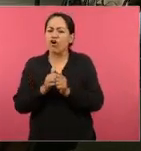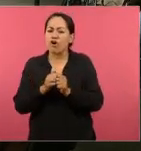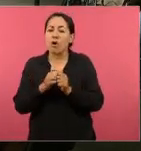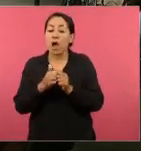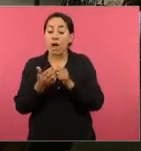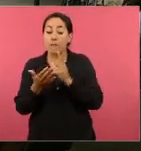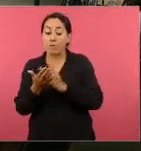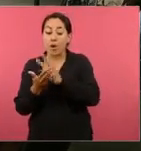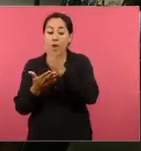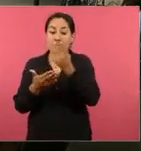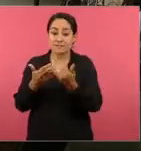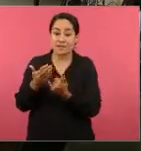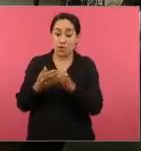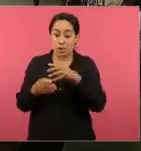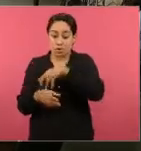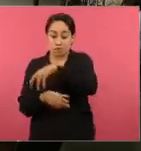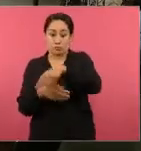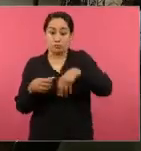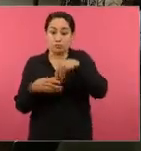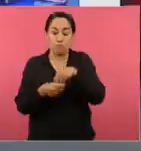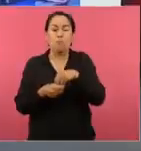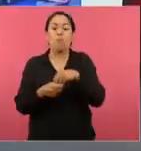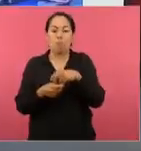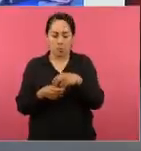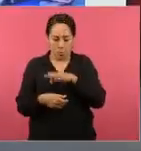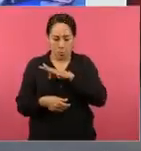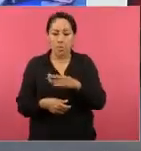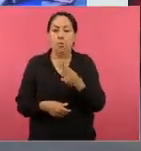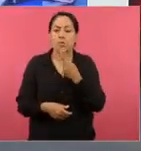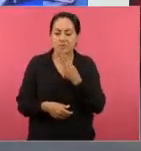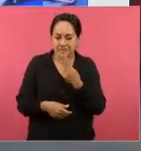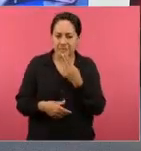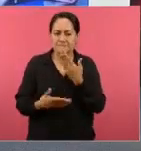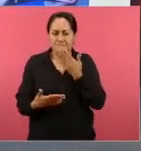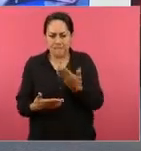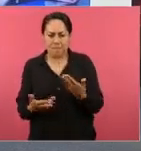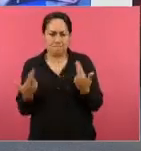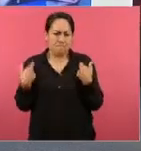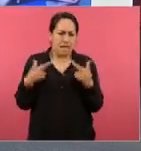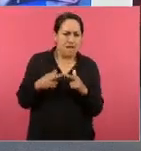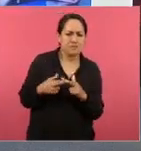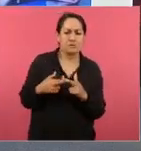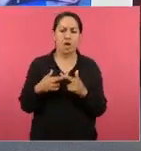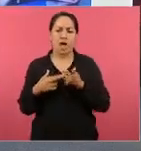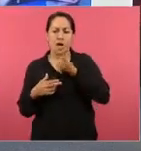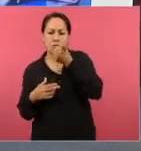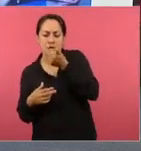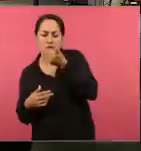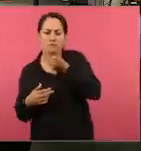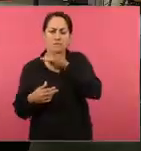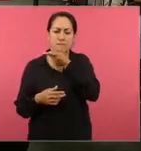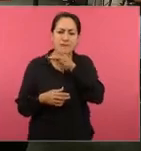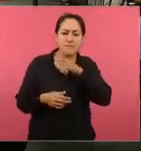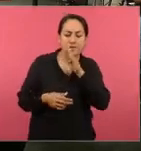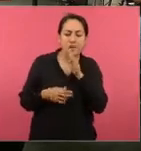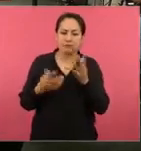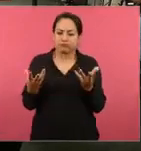Profesores, alumnos, acompañados con padres de familia. Toma de decisiones,